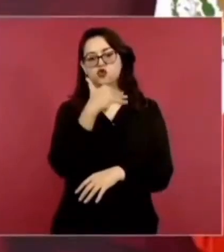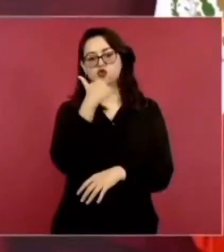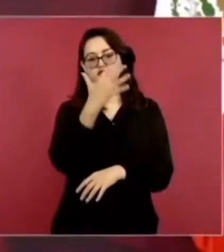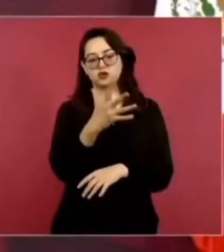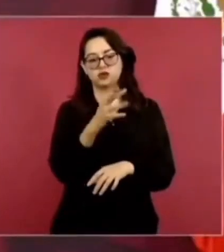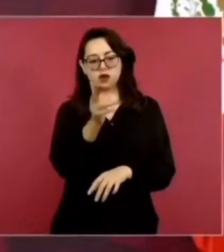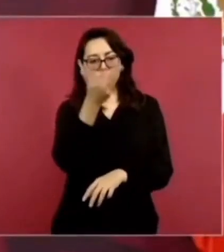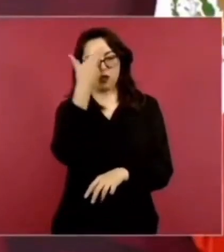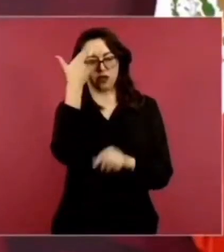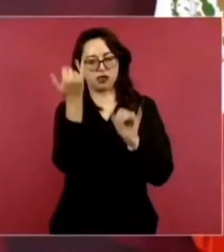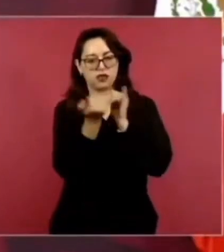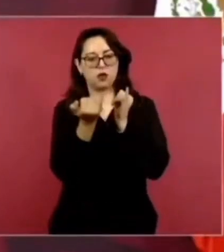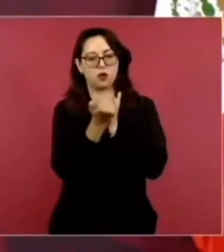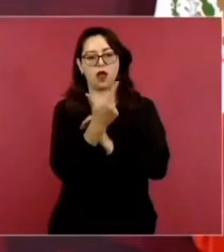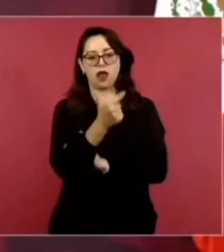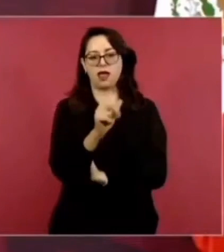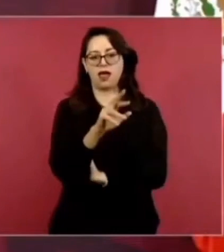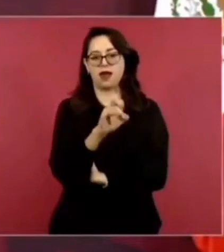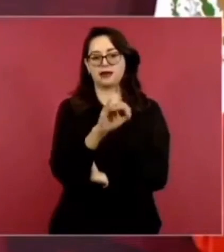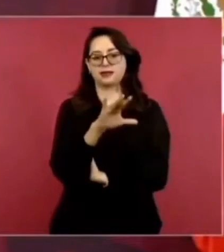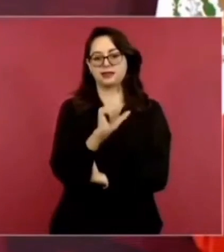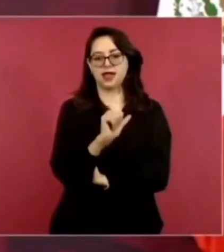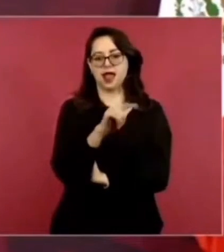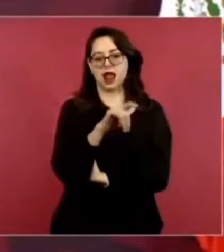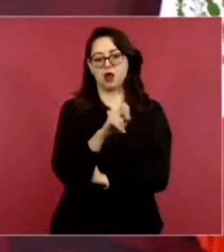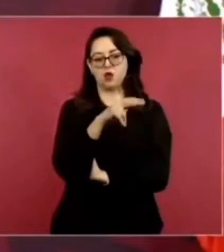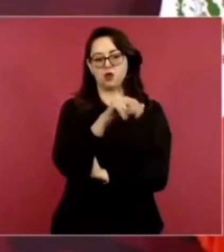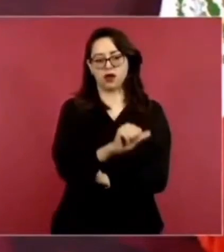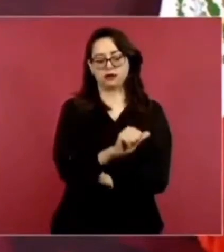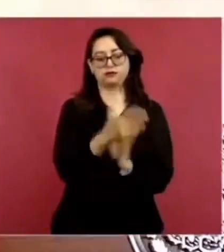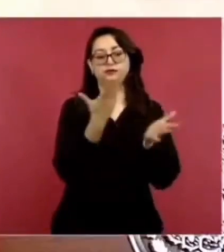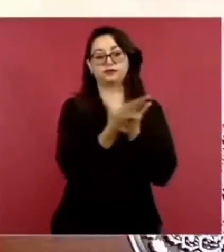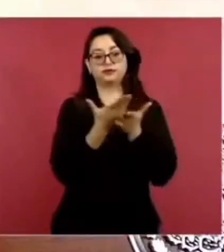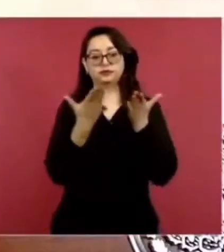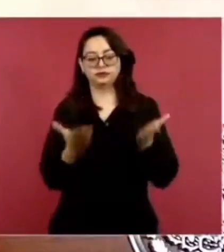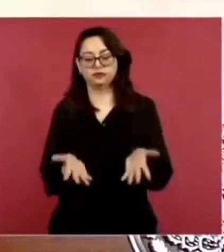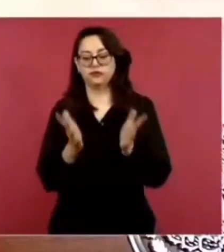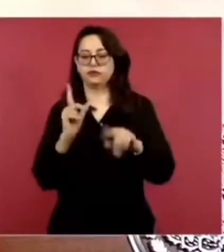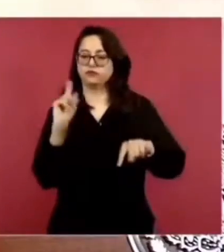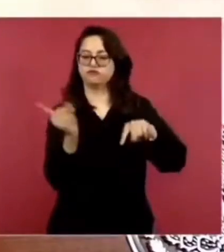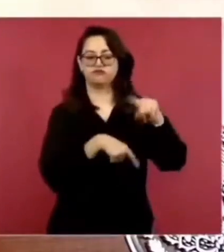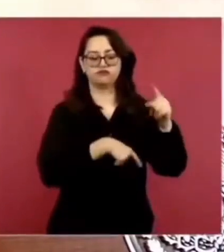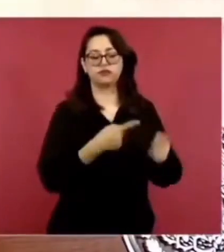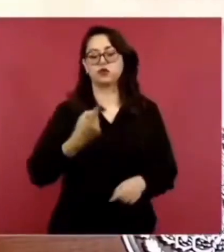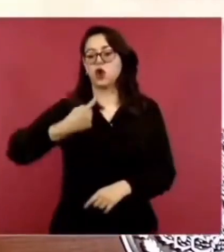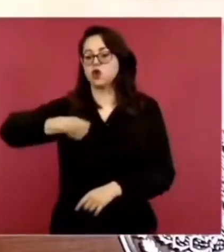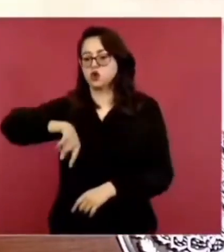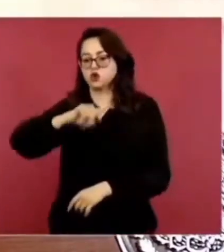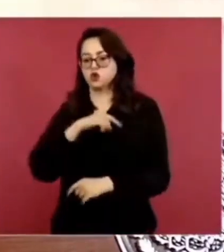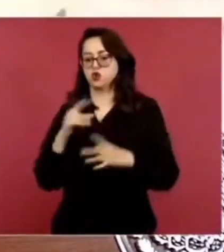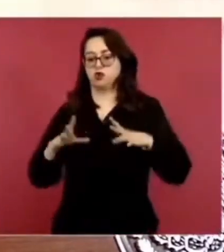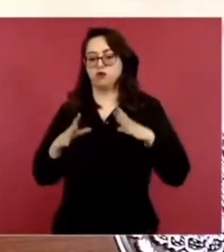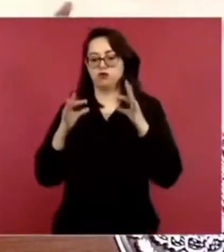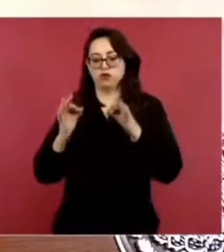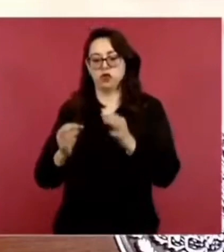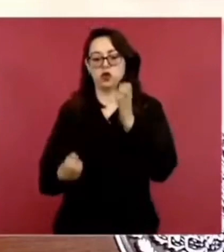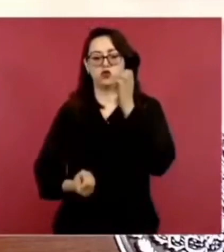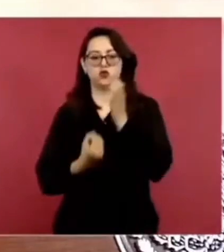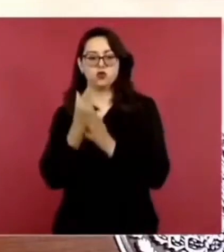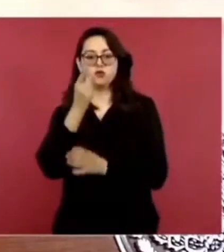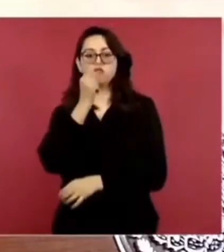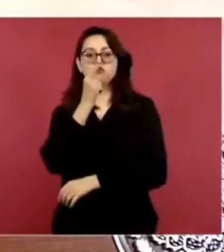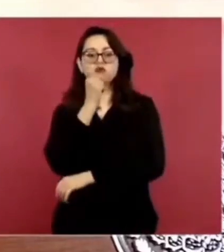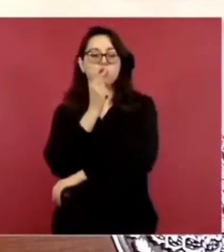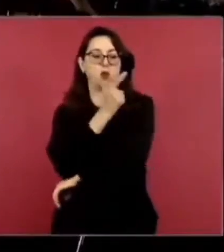Sería muy lamentable que hemos creado la Guardia Nacional, que está funcionando muy bien, tiene